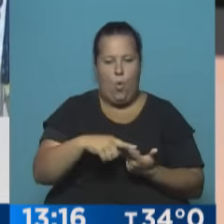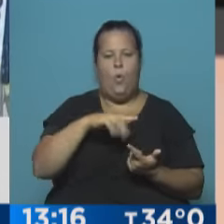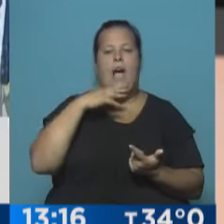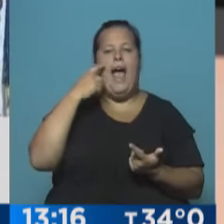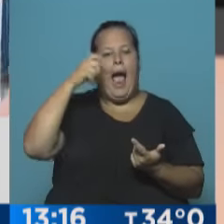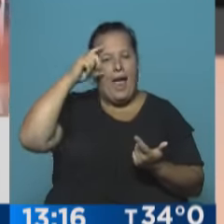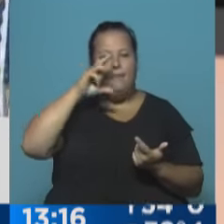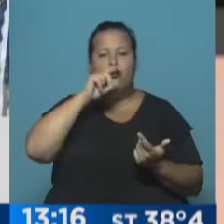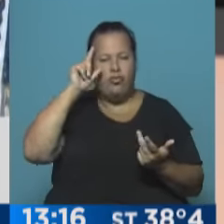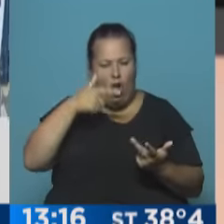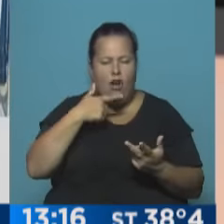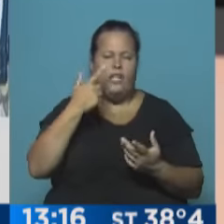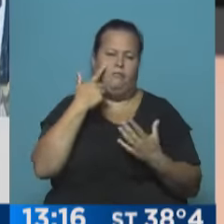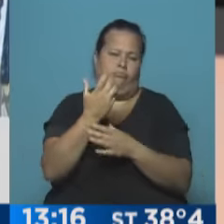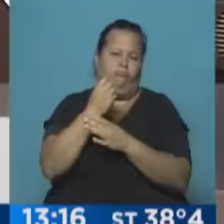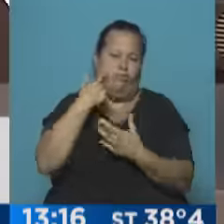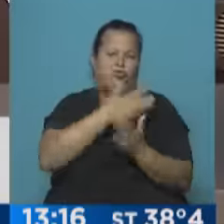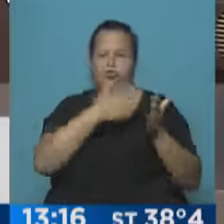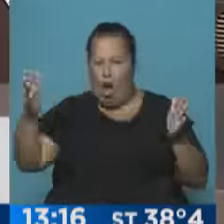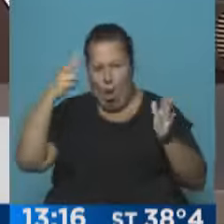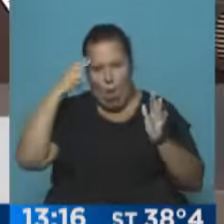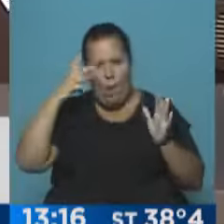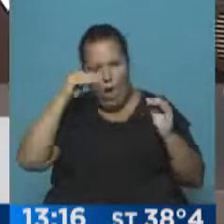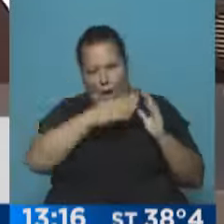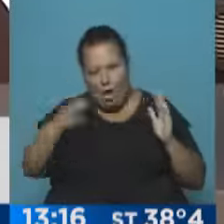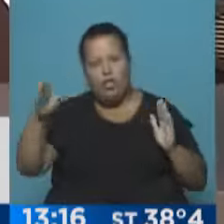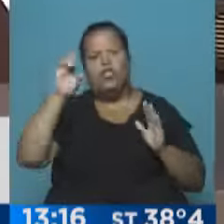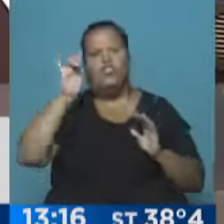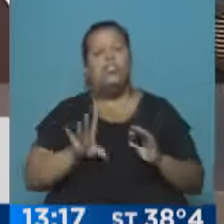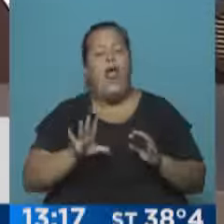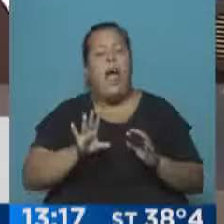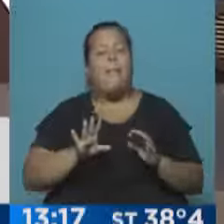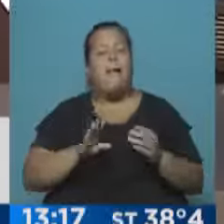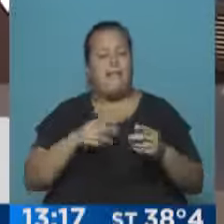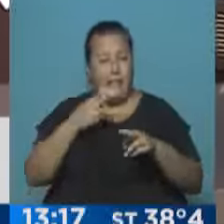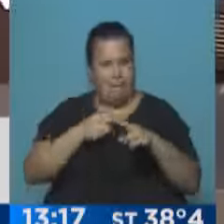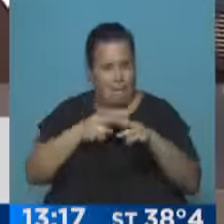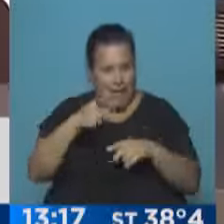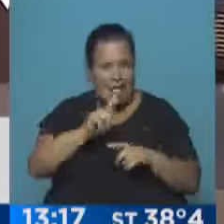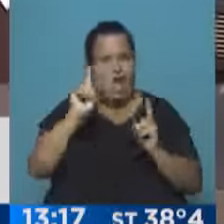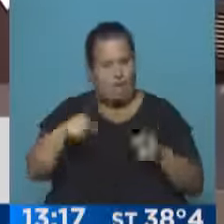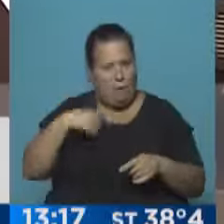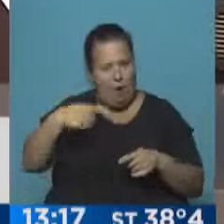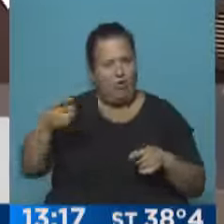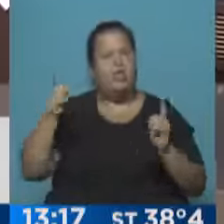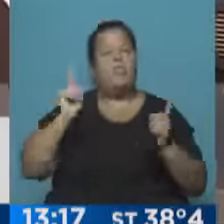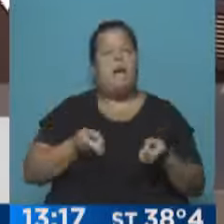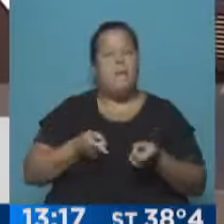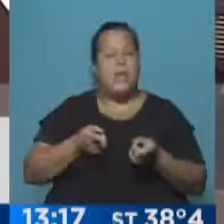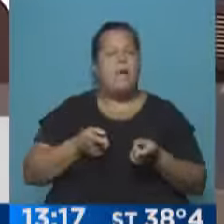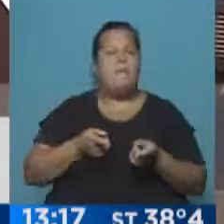Jaime Torres, nombres importantes durante toda la programación, por supuesto, que no solo involucra lo que vaya a ocurrir en la Plaza Próspero Molina, sino que